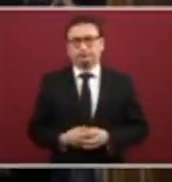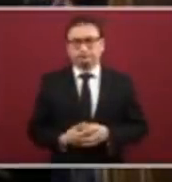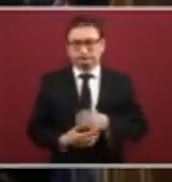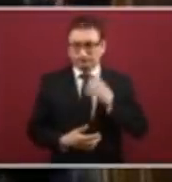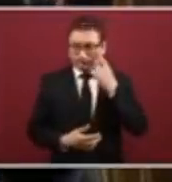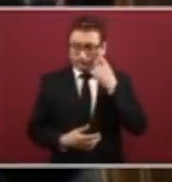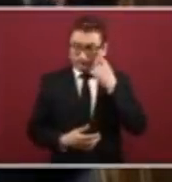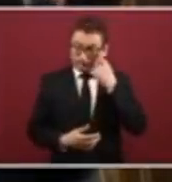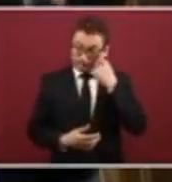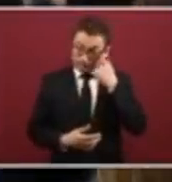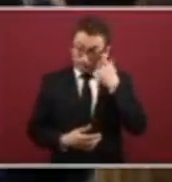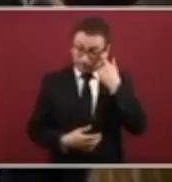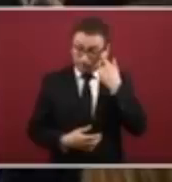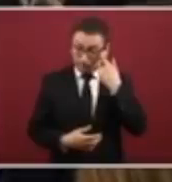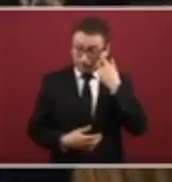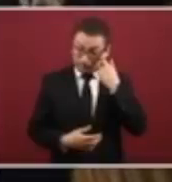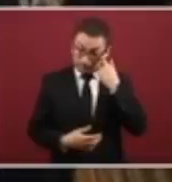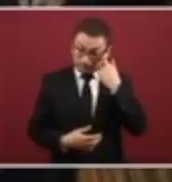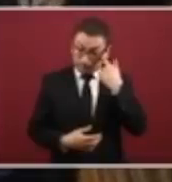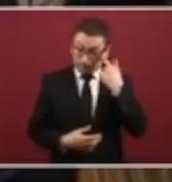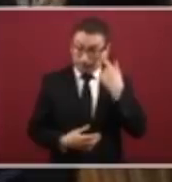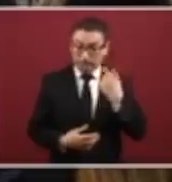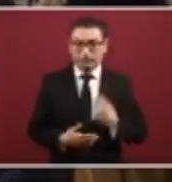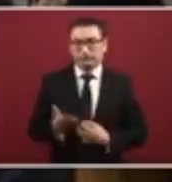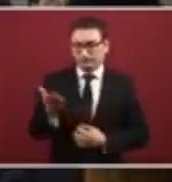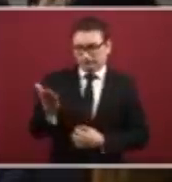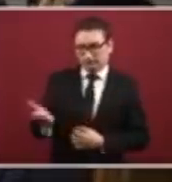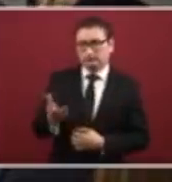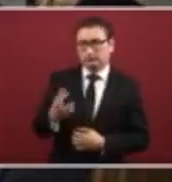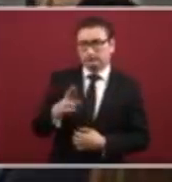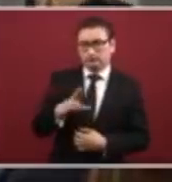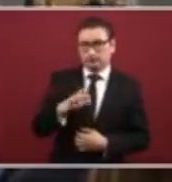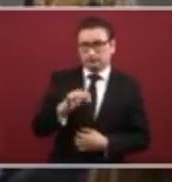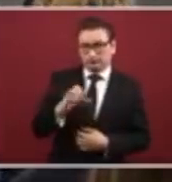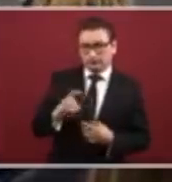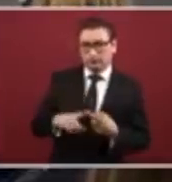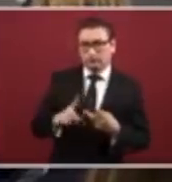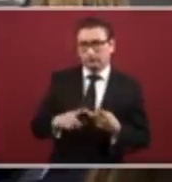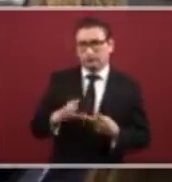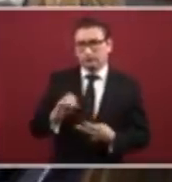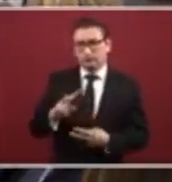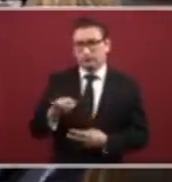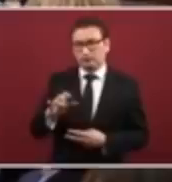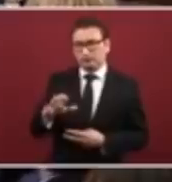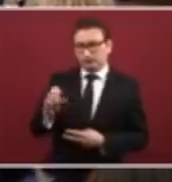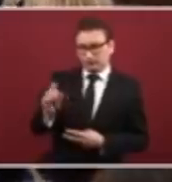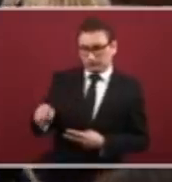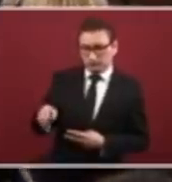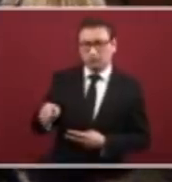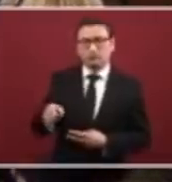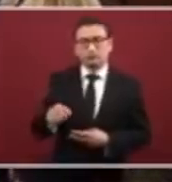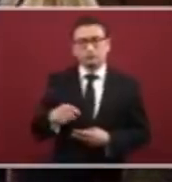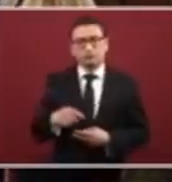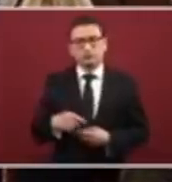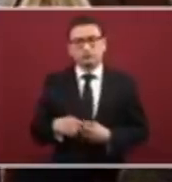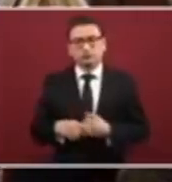Y le voy a pedir a Rocío y a Octavio. Ya se abrió un micrositio. No, pero no solo el